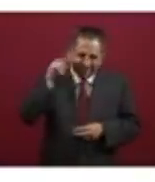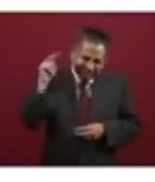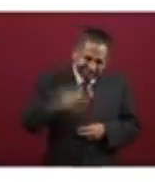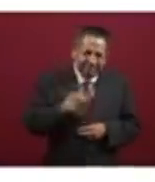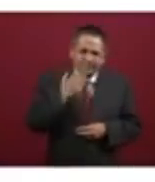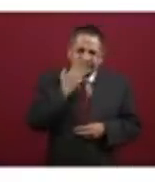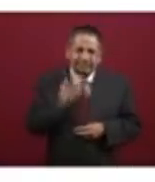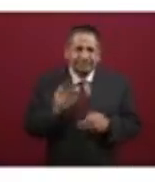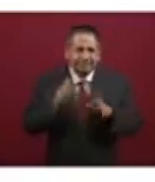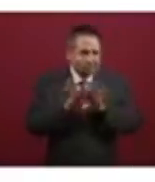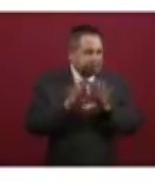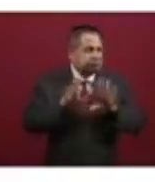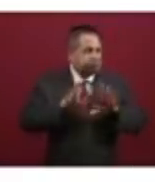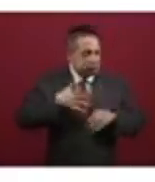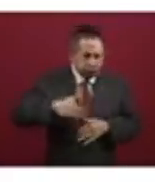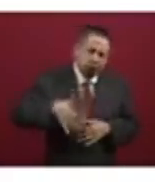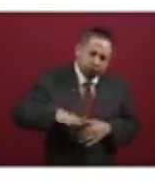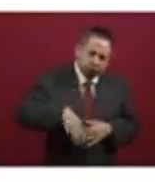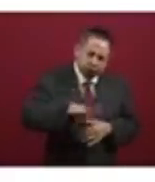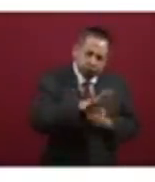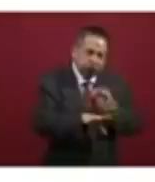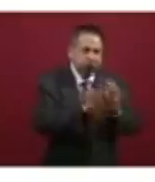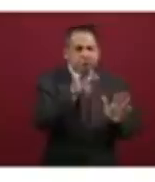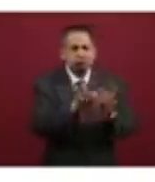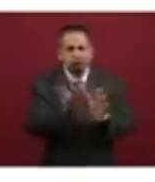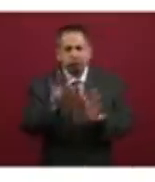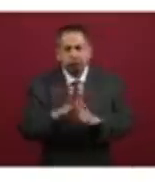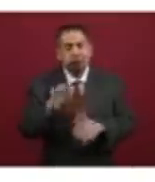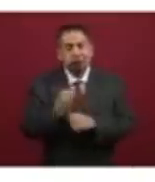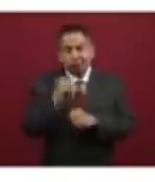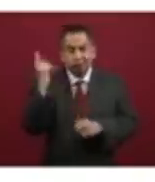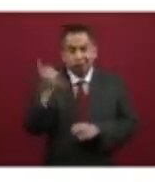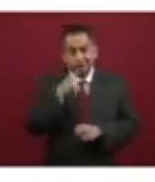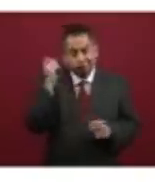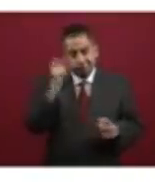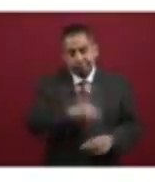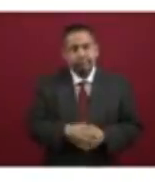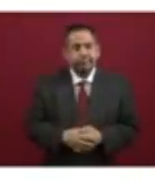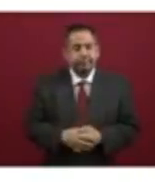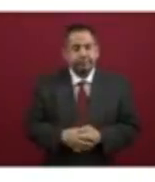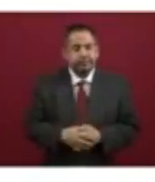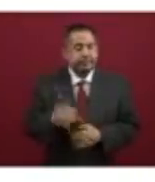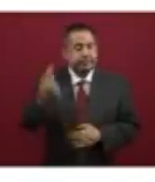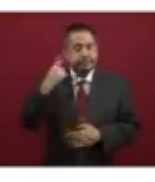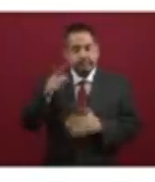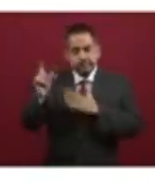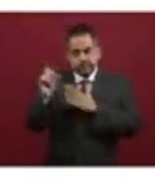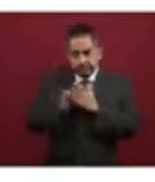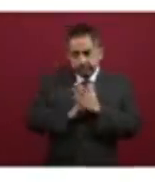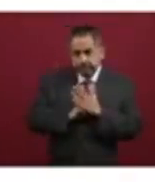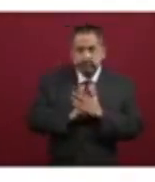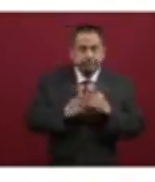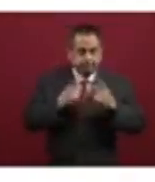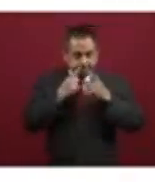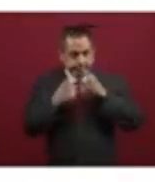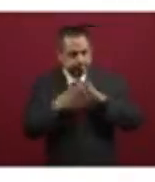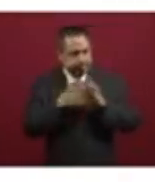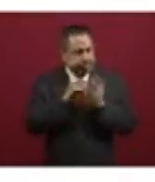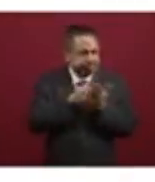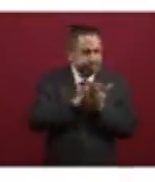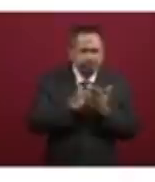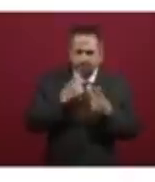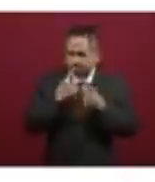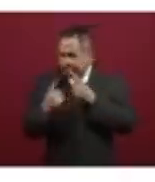emergencia forense por la que está atravesando el país. Durante todo el mes de abril se levantó este